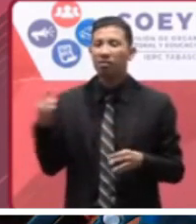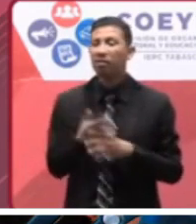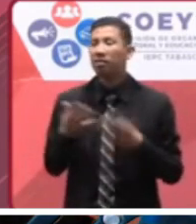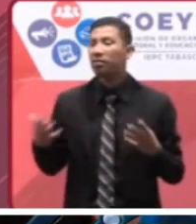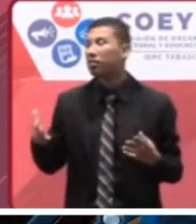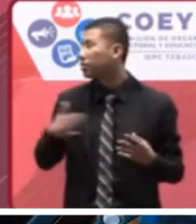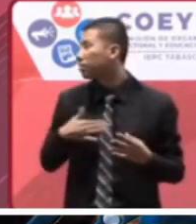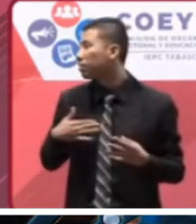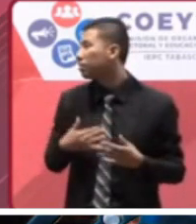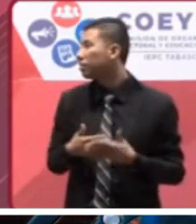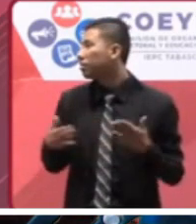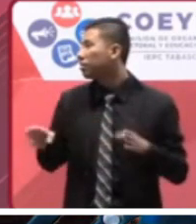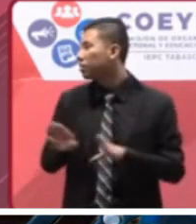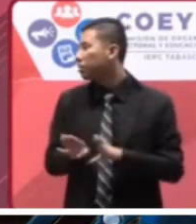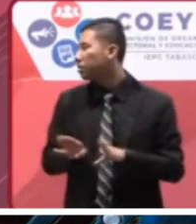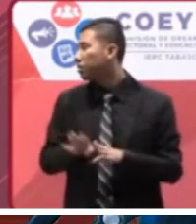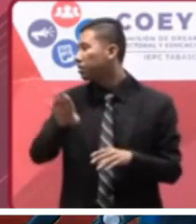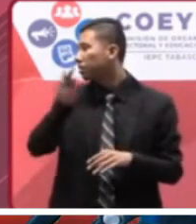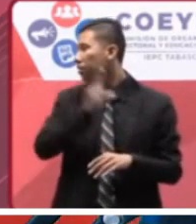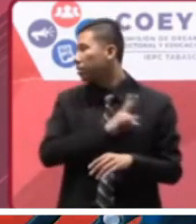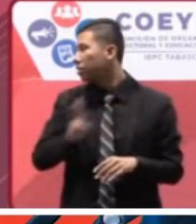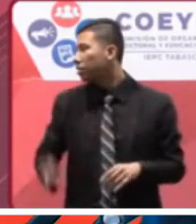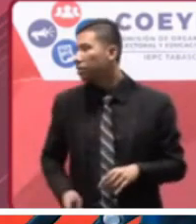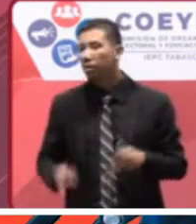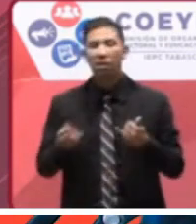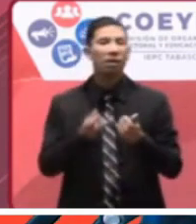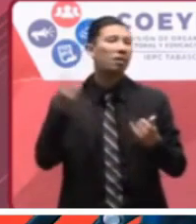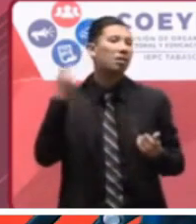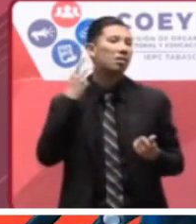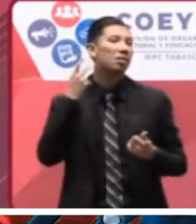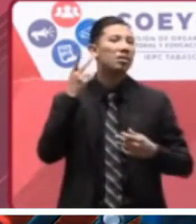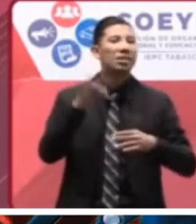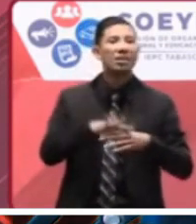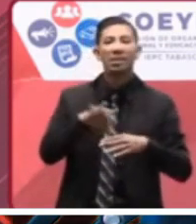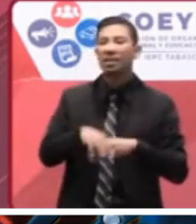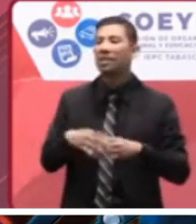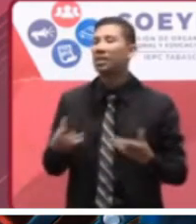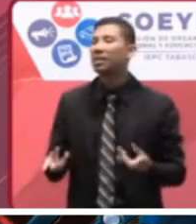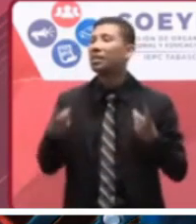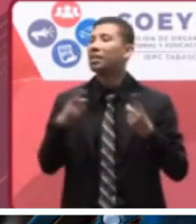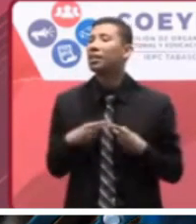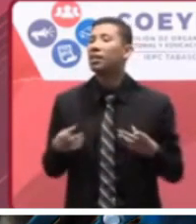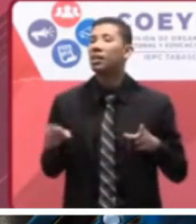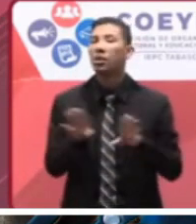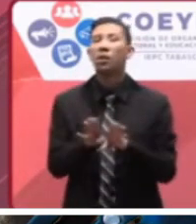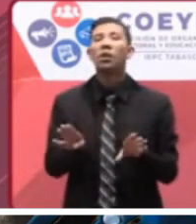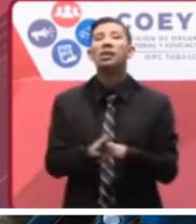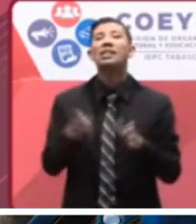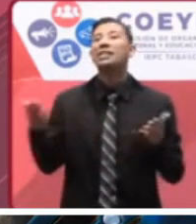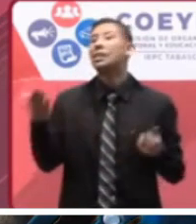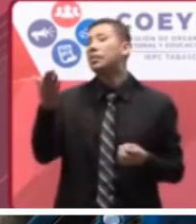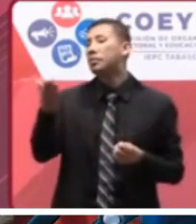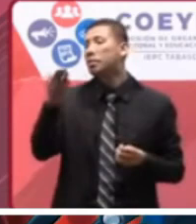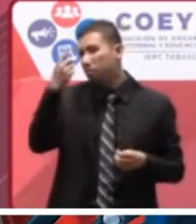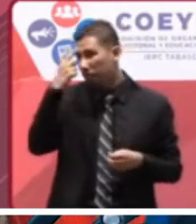Yo soy el que como presidente de la Comisión de Prerrogativas Partidos Políticos del INE recibió de Martí Batres en su momento la solicitud